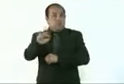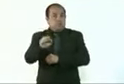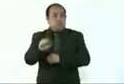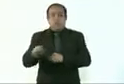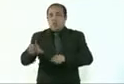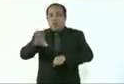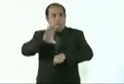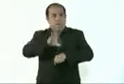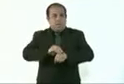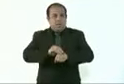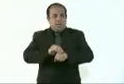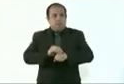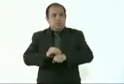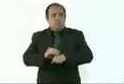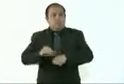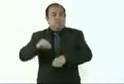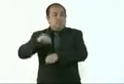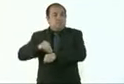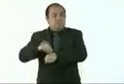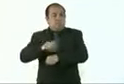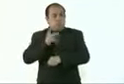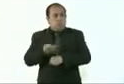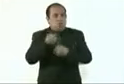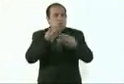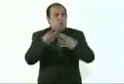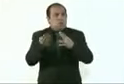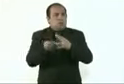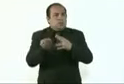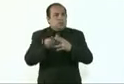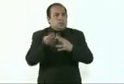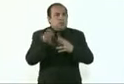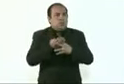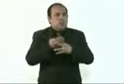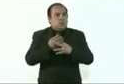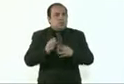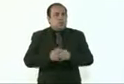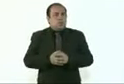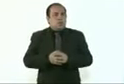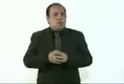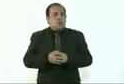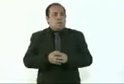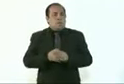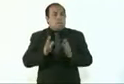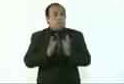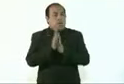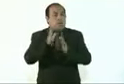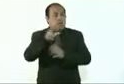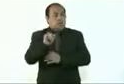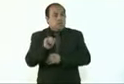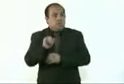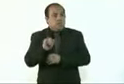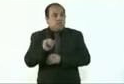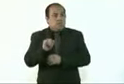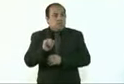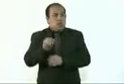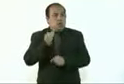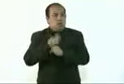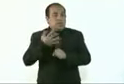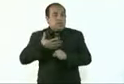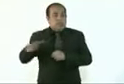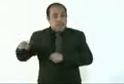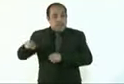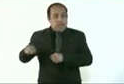instalarse. Quisiera preguntarle cuántas estaciones ya han intervenido de esta forma hasta el momento de las que estaban pues con esta